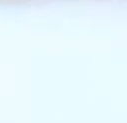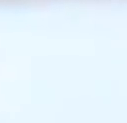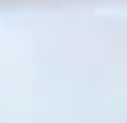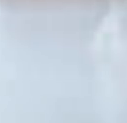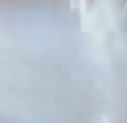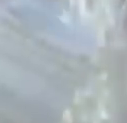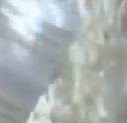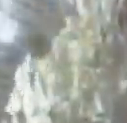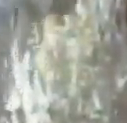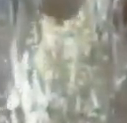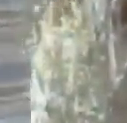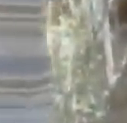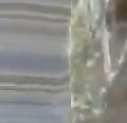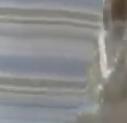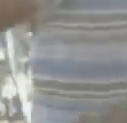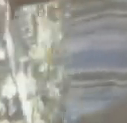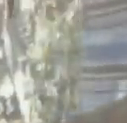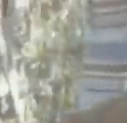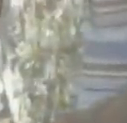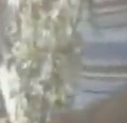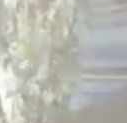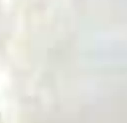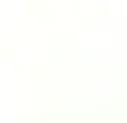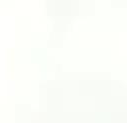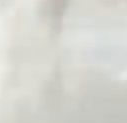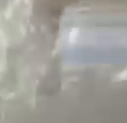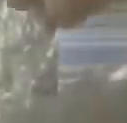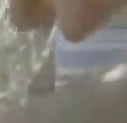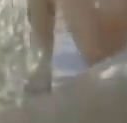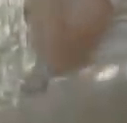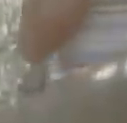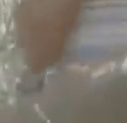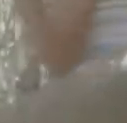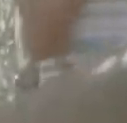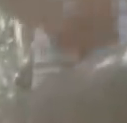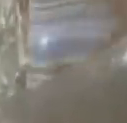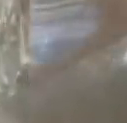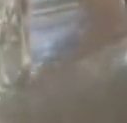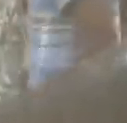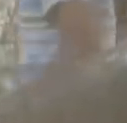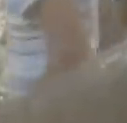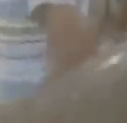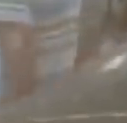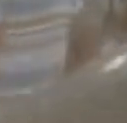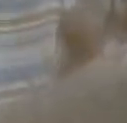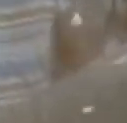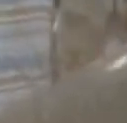Huguito, Huguito, despierta, mi criatura. Tienes que vender.